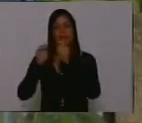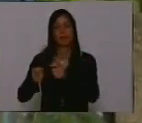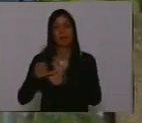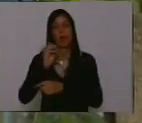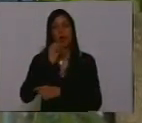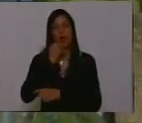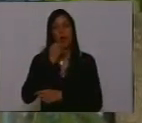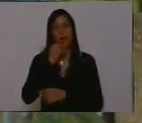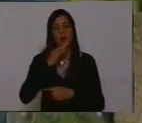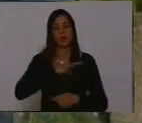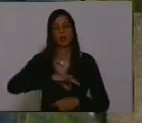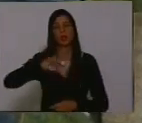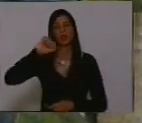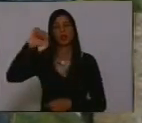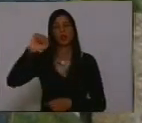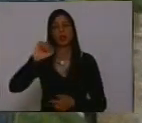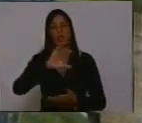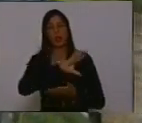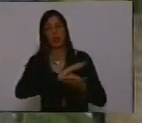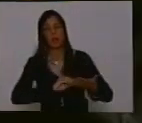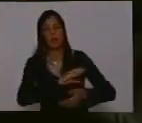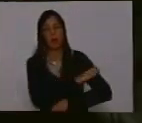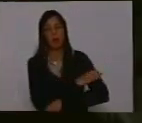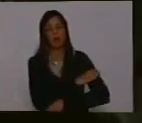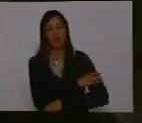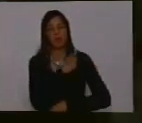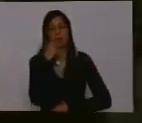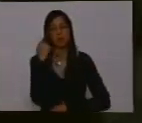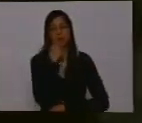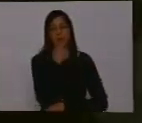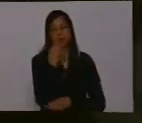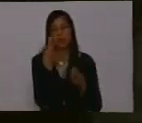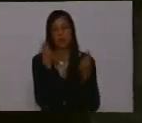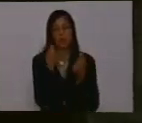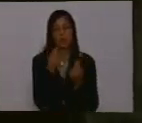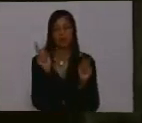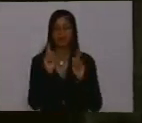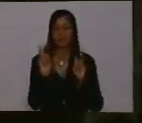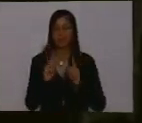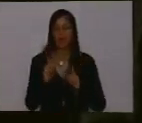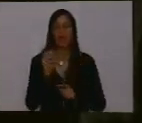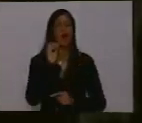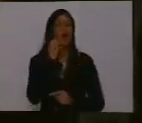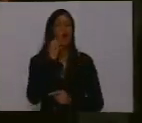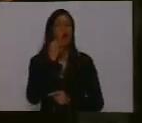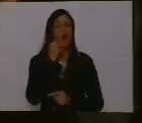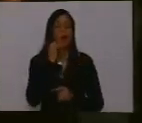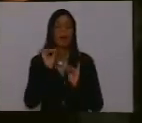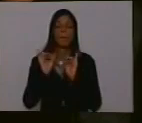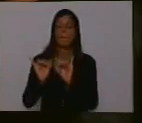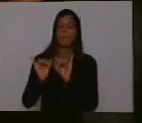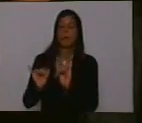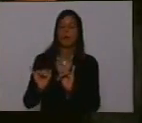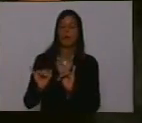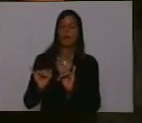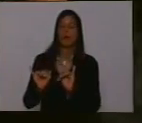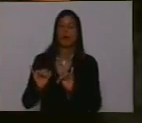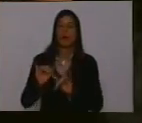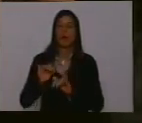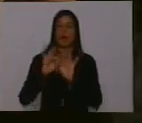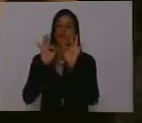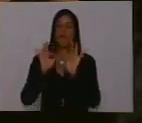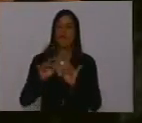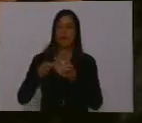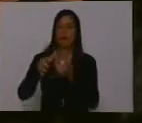las armas melladas del capitalismo. Nosotros necesitamos que la juventud sea la que tenga el poder sobre los medios de producción